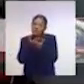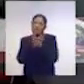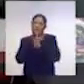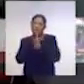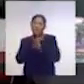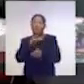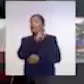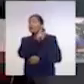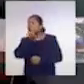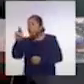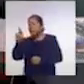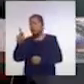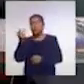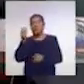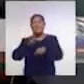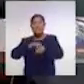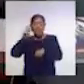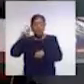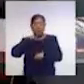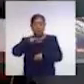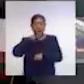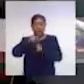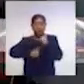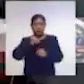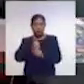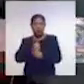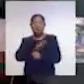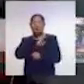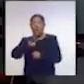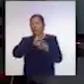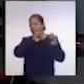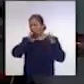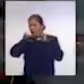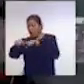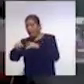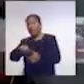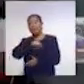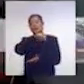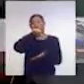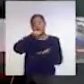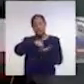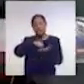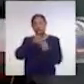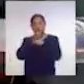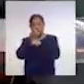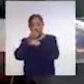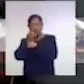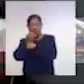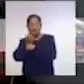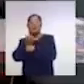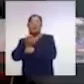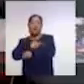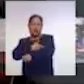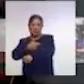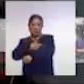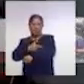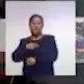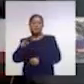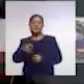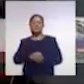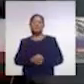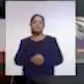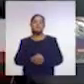sea mayor de 18 años pueda acudir a donar al Centro Estatal de la Transfusión Sanguínea que precisamente se encuentra ubicado en